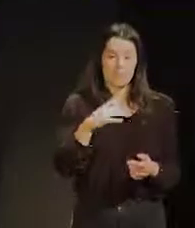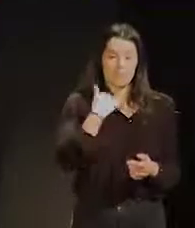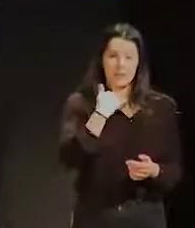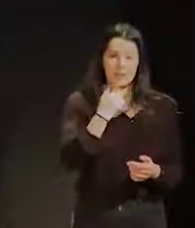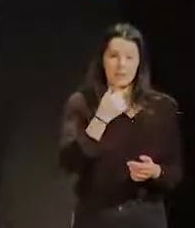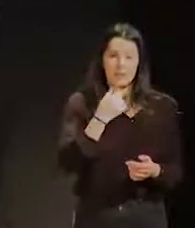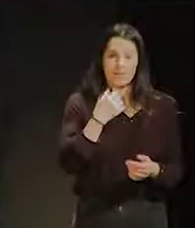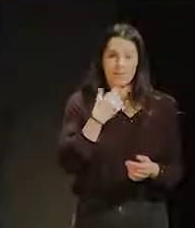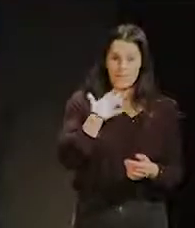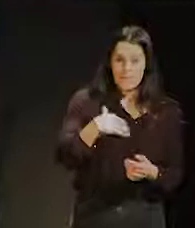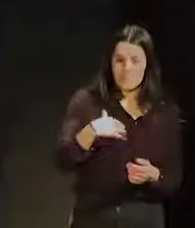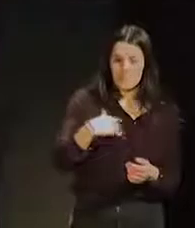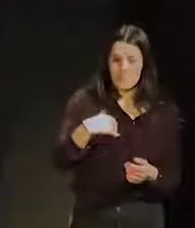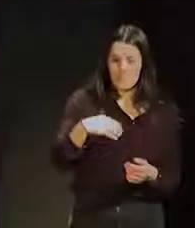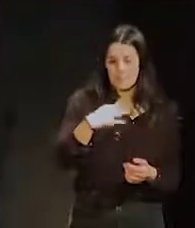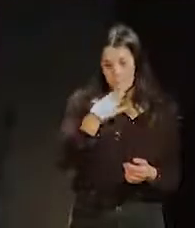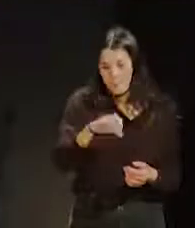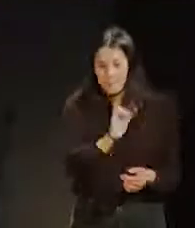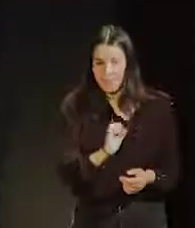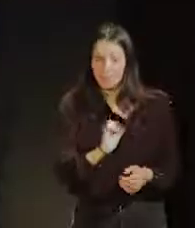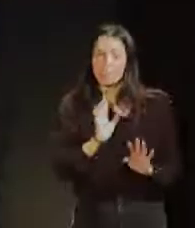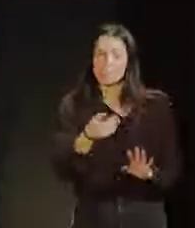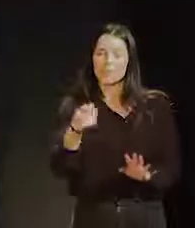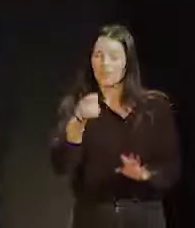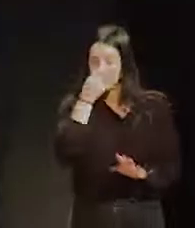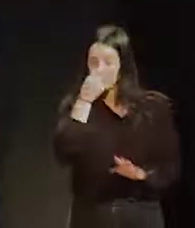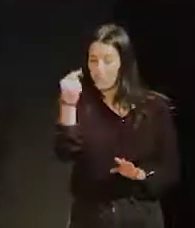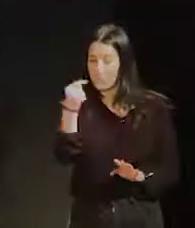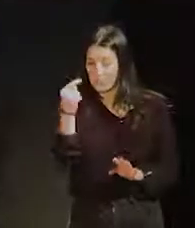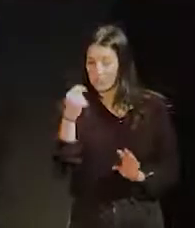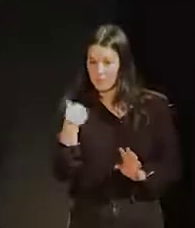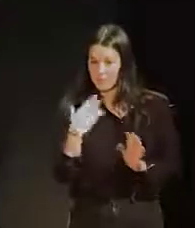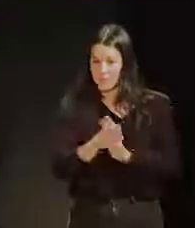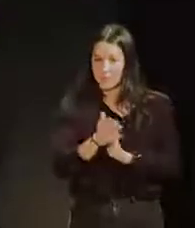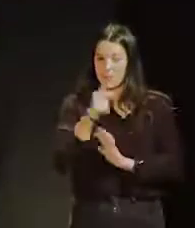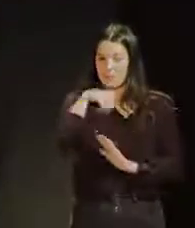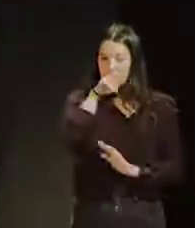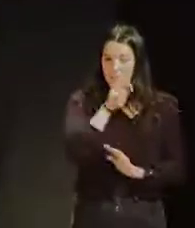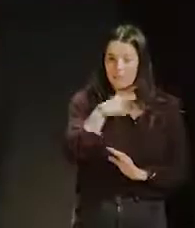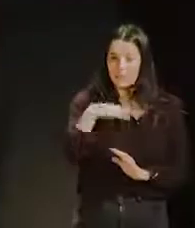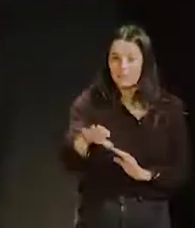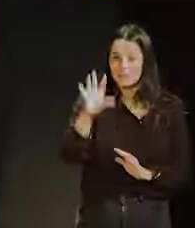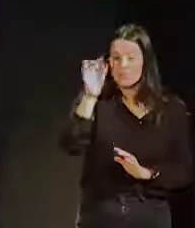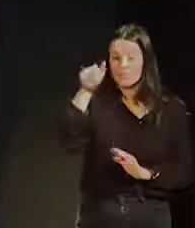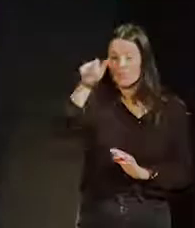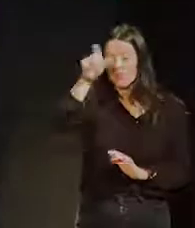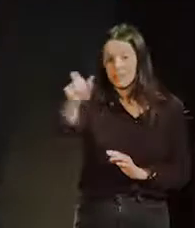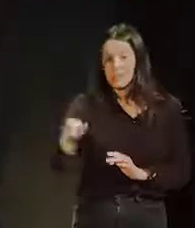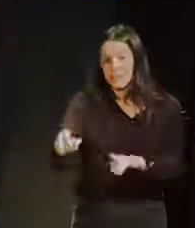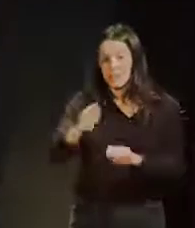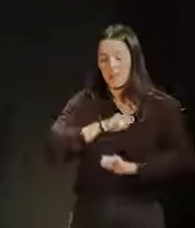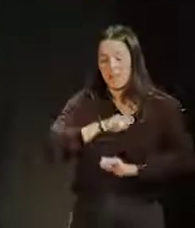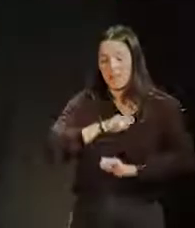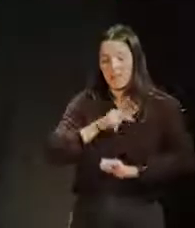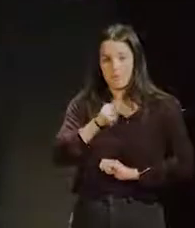cosa muy guay, pero en el mismo tiempo un poco mala. Este año yo he recibido en Italia un premio